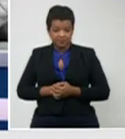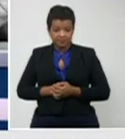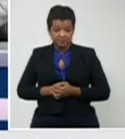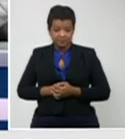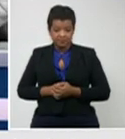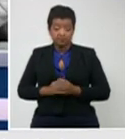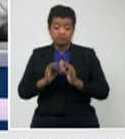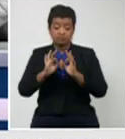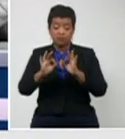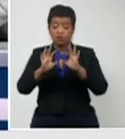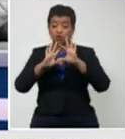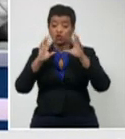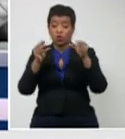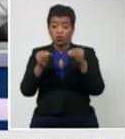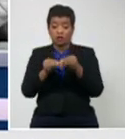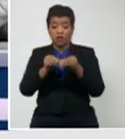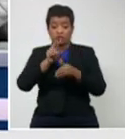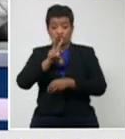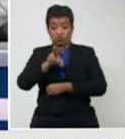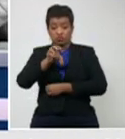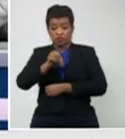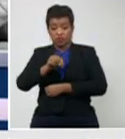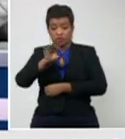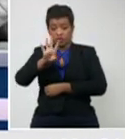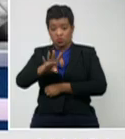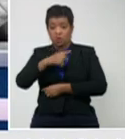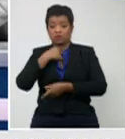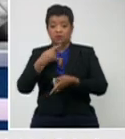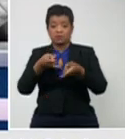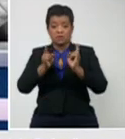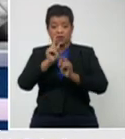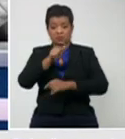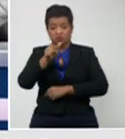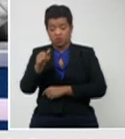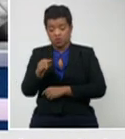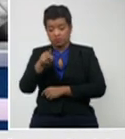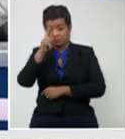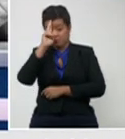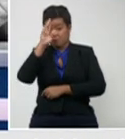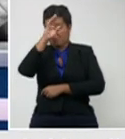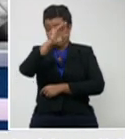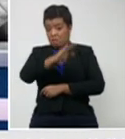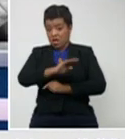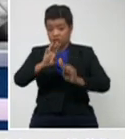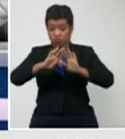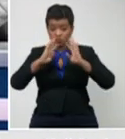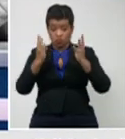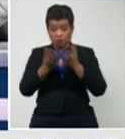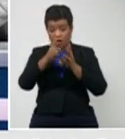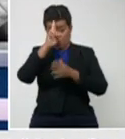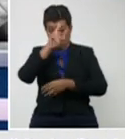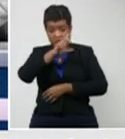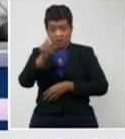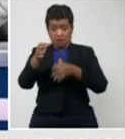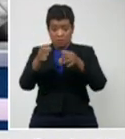acumulado total 204. Total de personas ingresadas en los hospitales del país con la COVID-19,